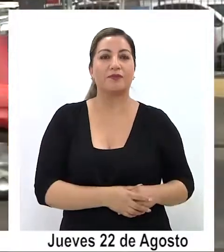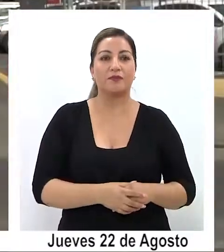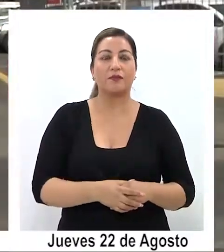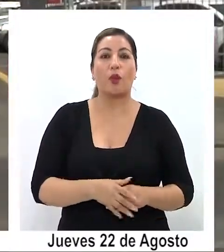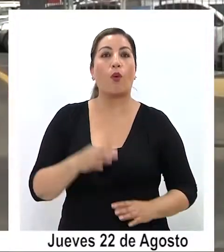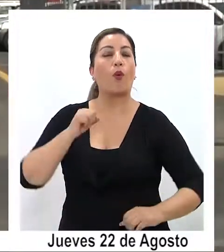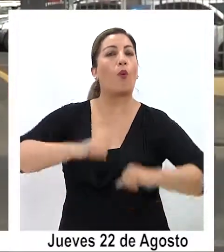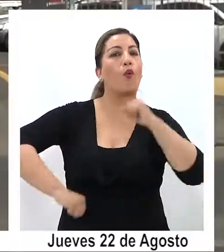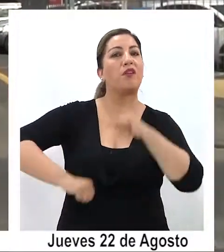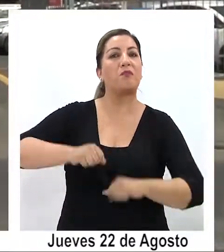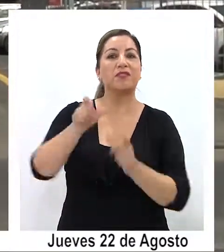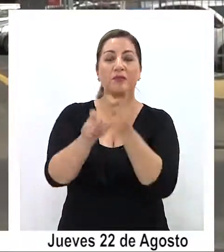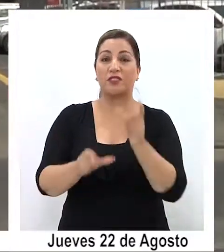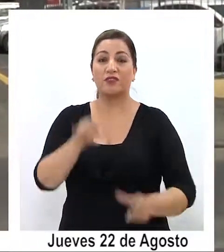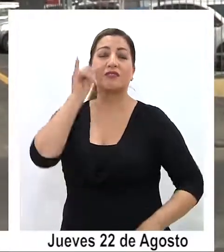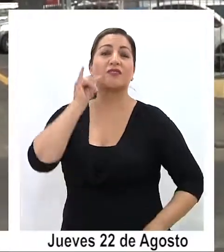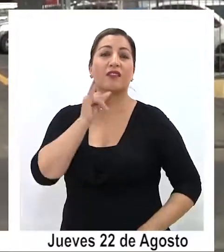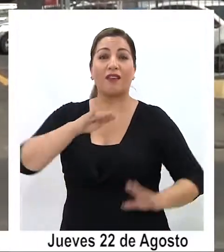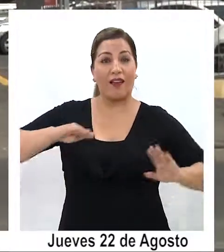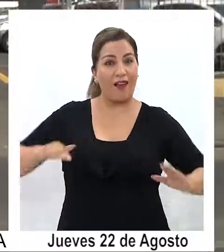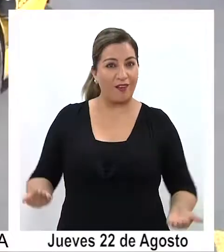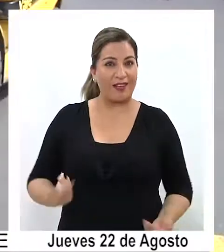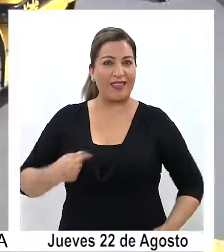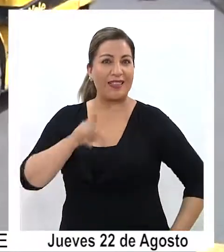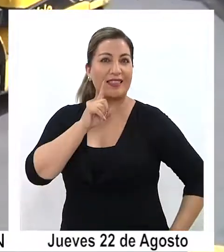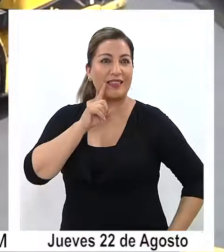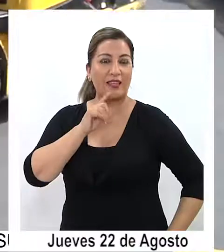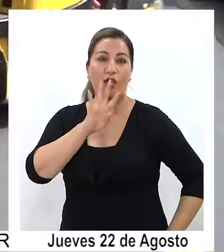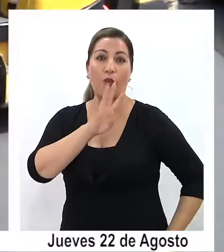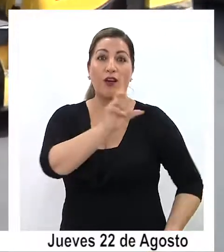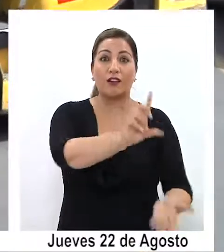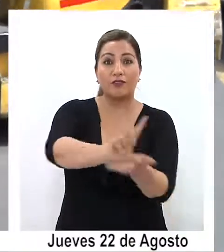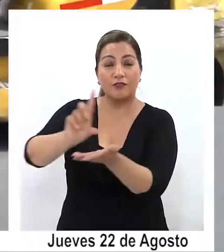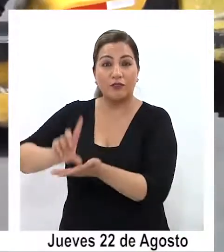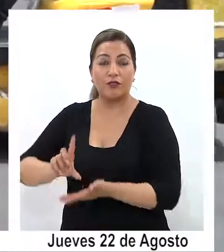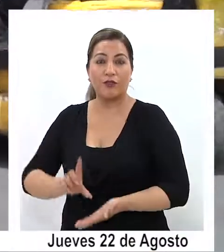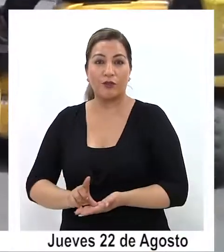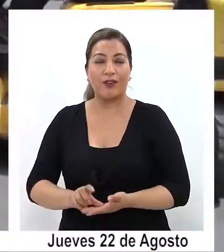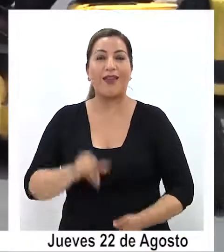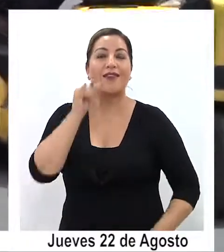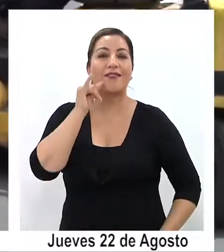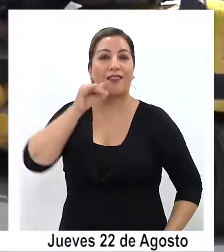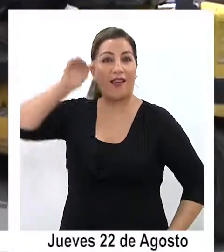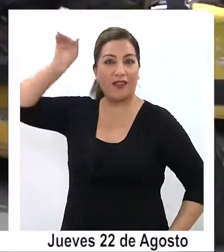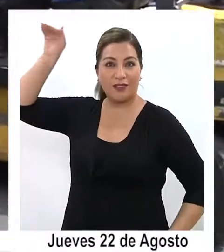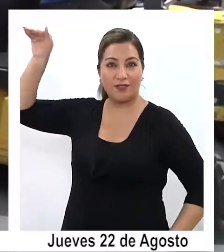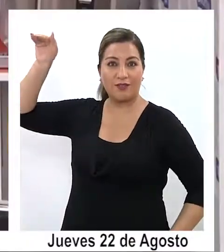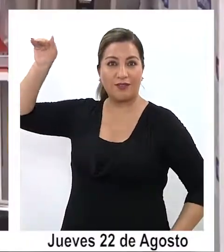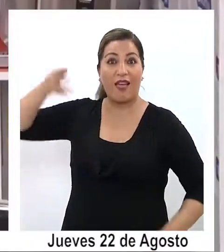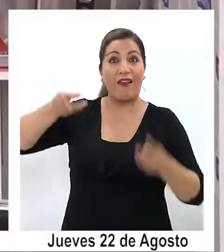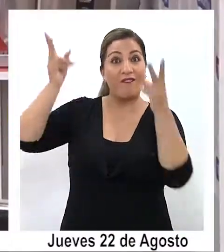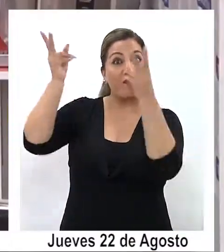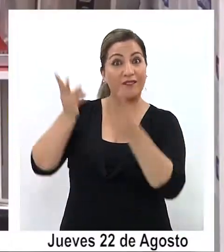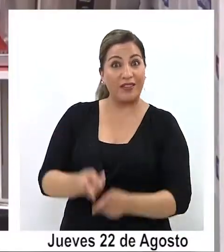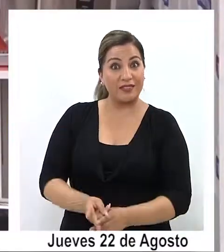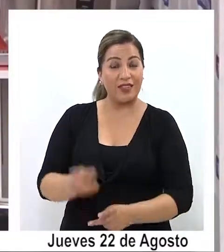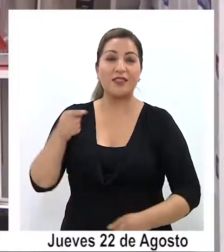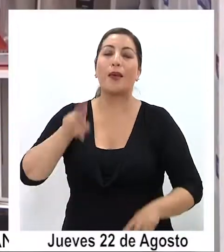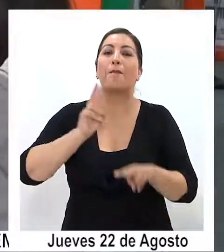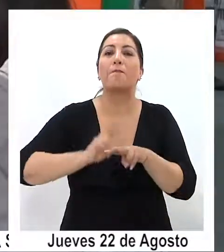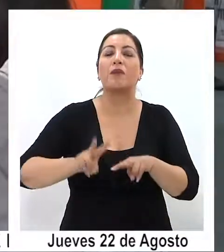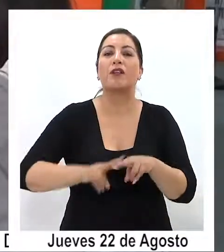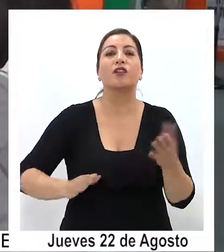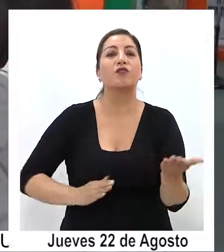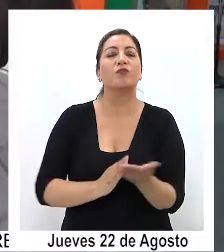Una empresa de iquiqueños que hoy en día cuenta con cuatro locales en las comunas de Iquique, Alto Hospicio y Vallenar y que se